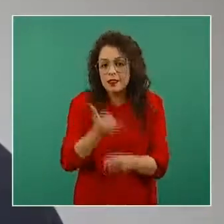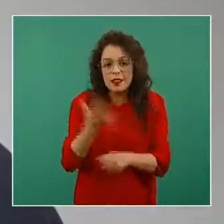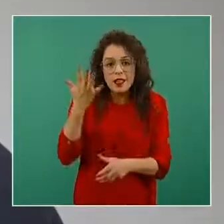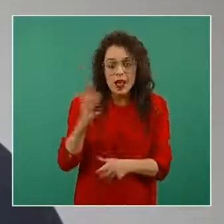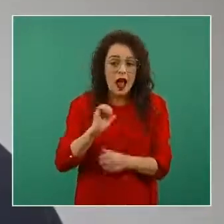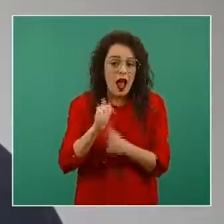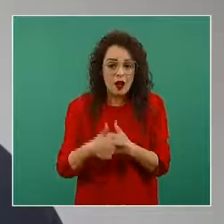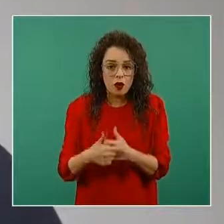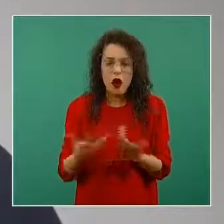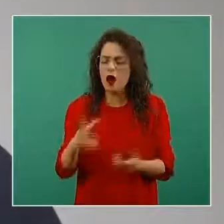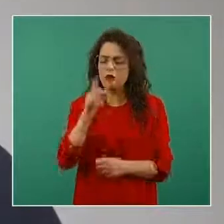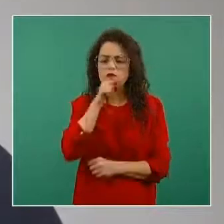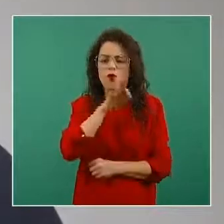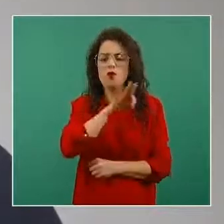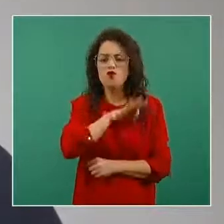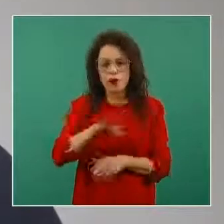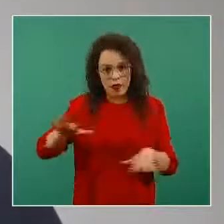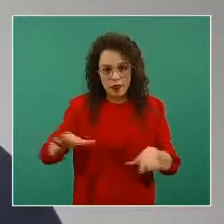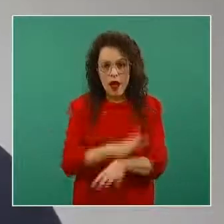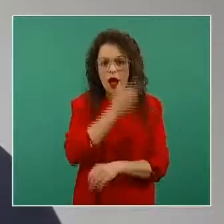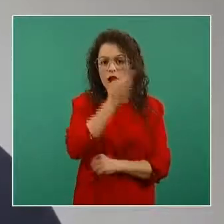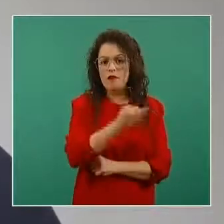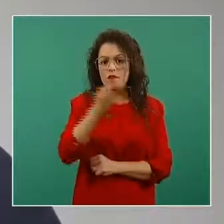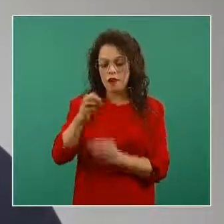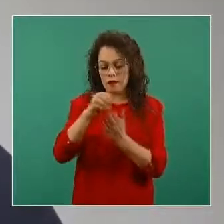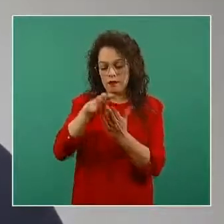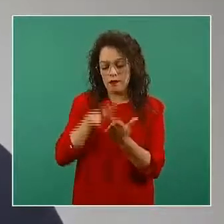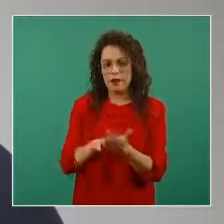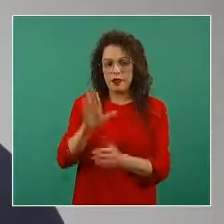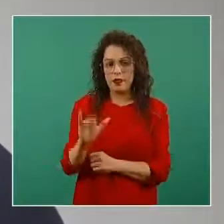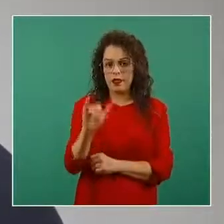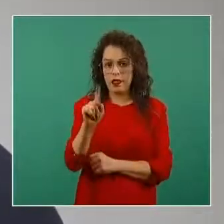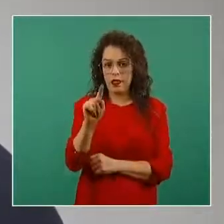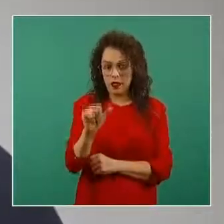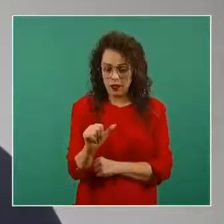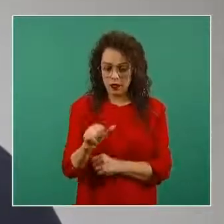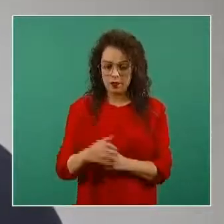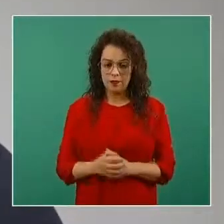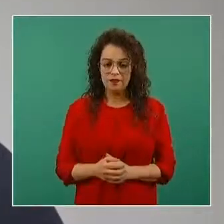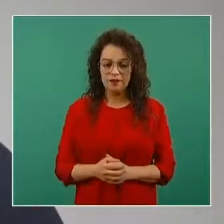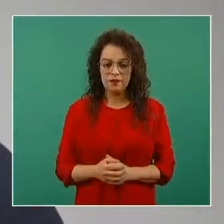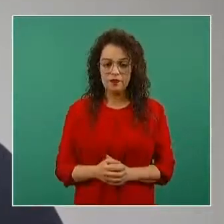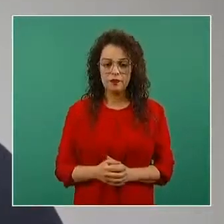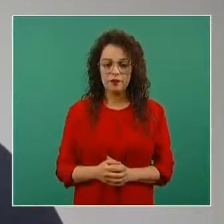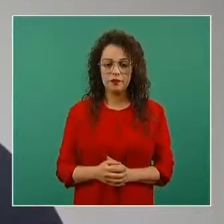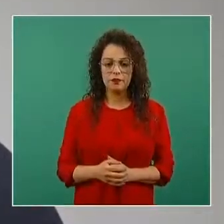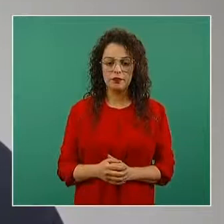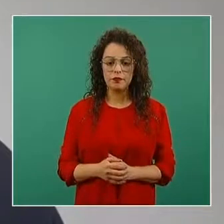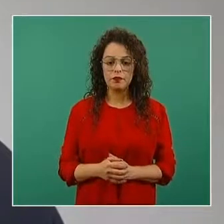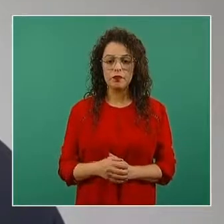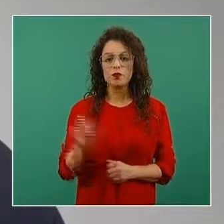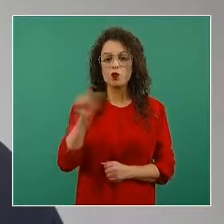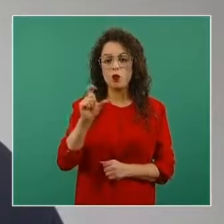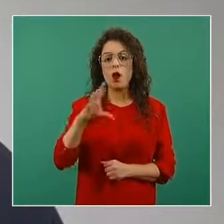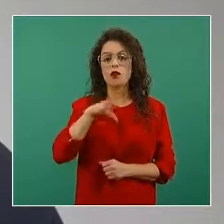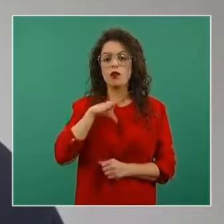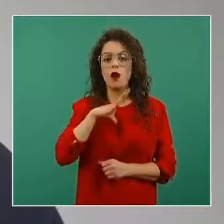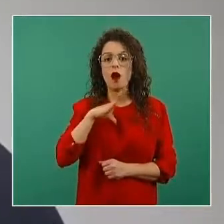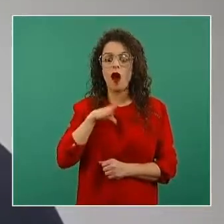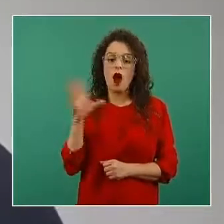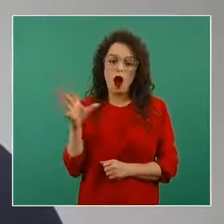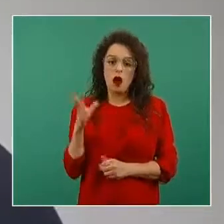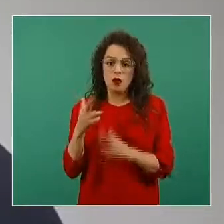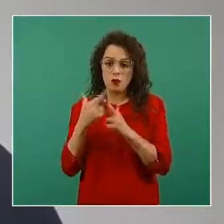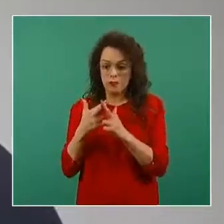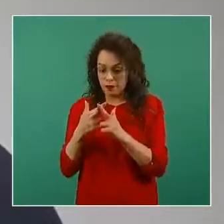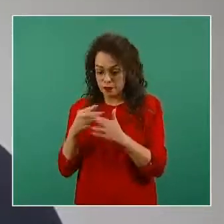agendar su vacuna, reagendar su vacuna en cualquier momento cuando tengan nuevamente la disponibilidad. Recordemos que